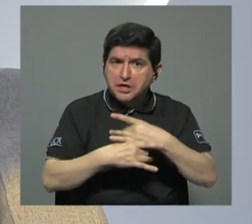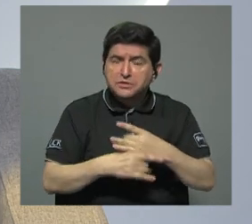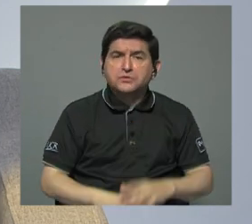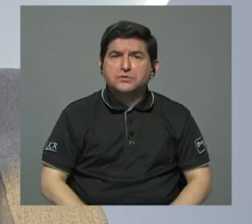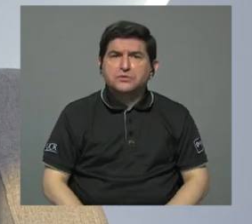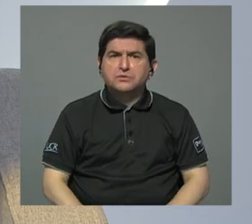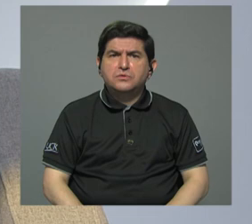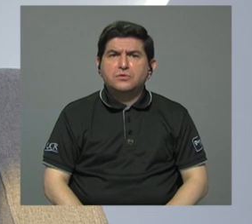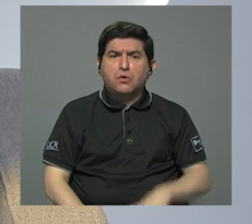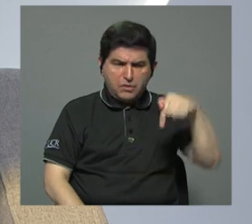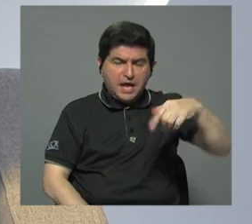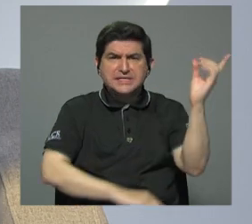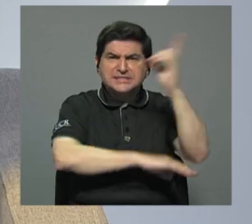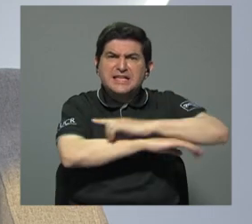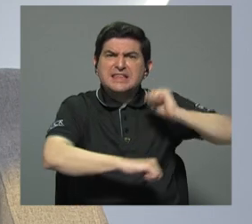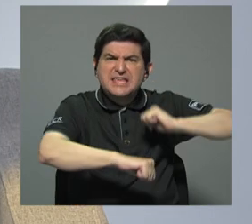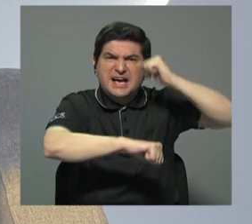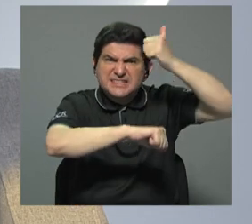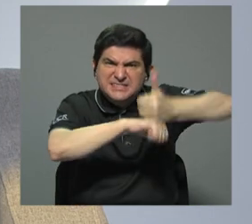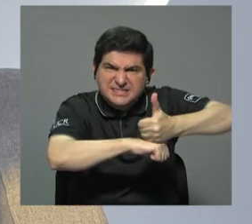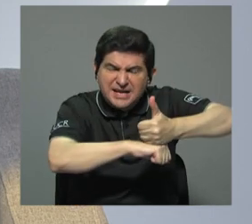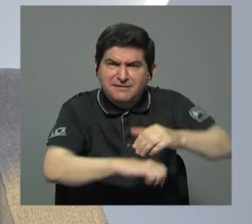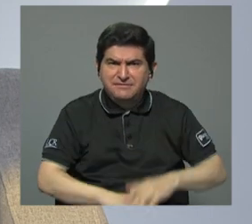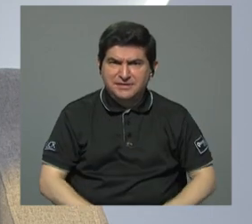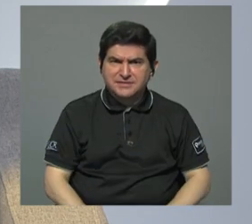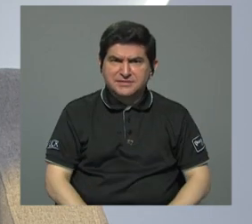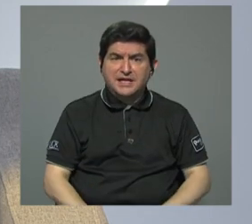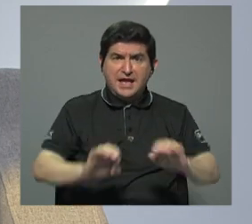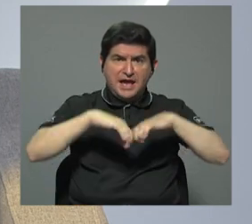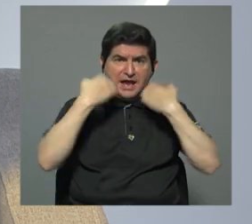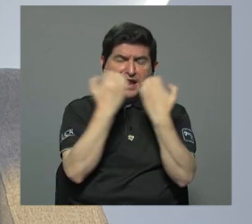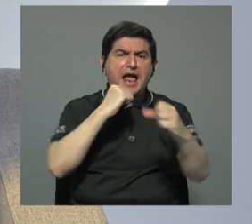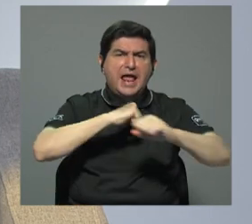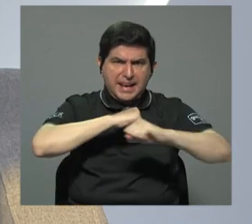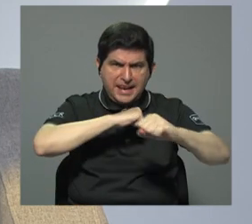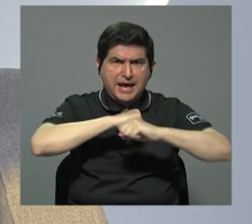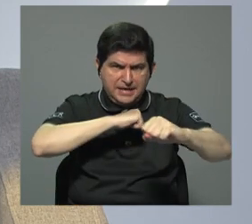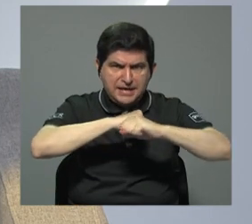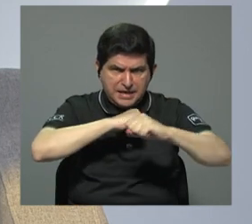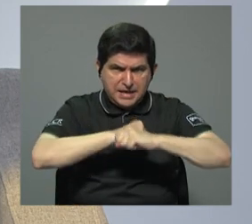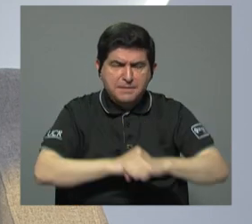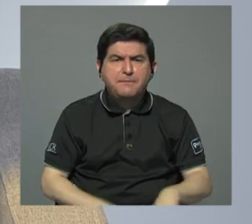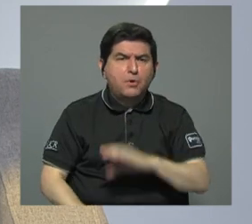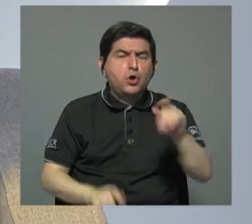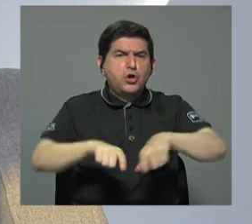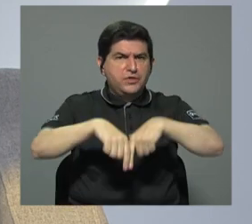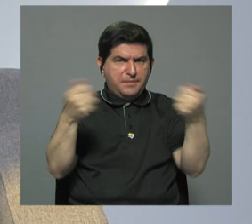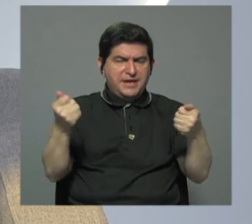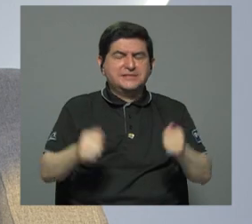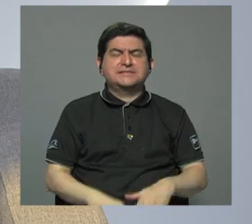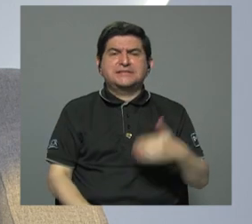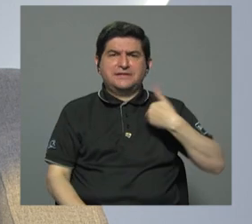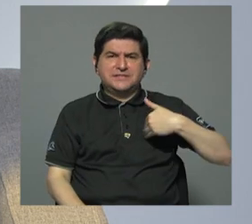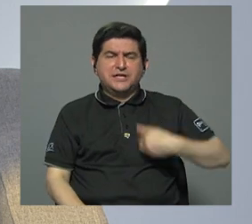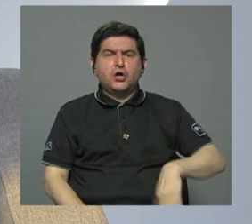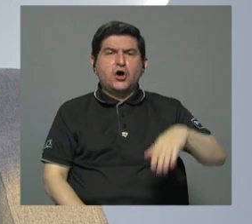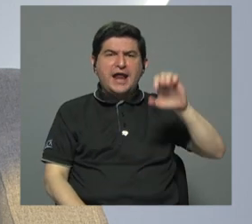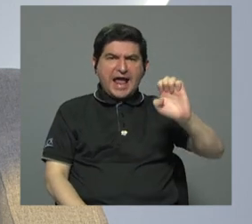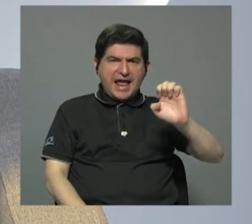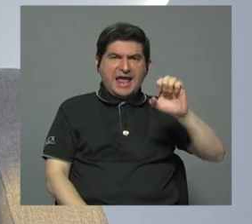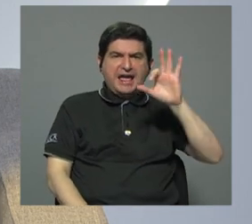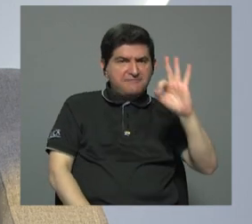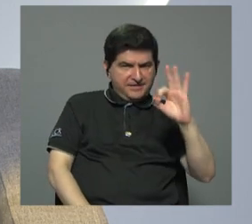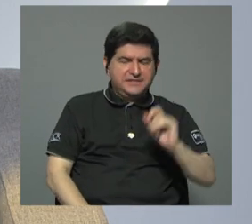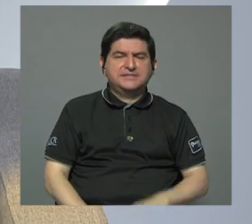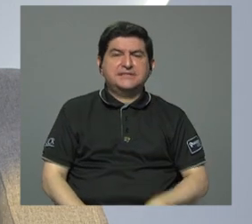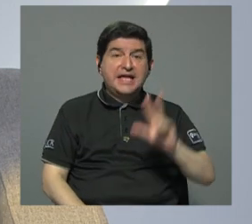inclusive esta fecha fue fijada por el equipo de campaña y de prensa de don Eliezer Feinzeig,